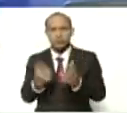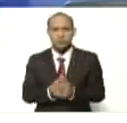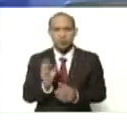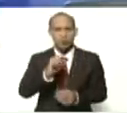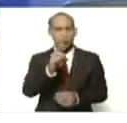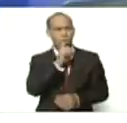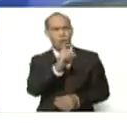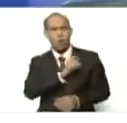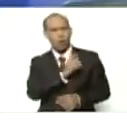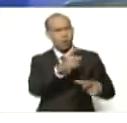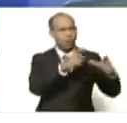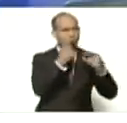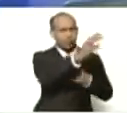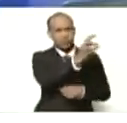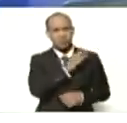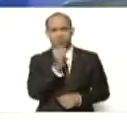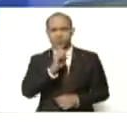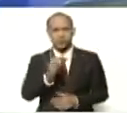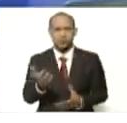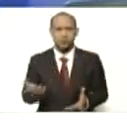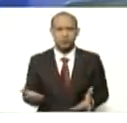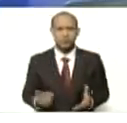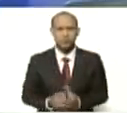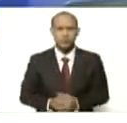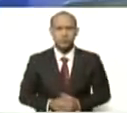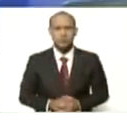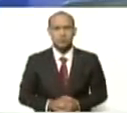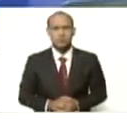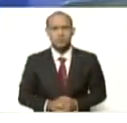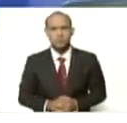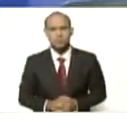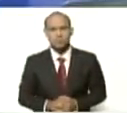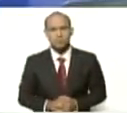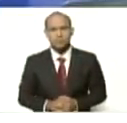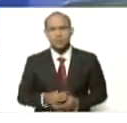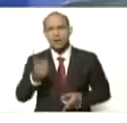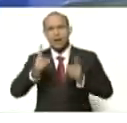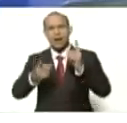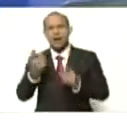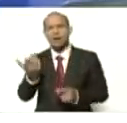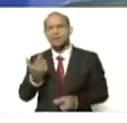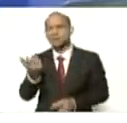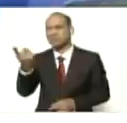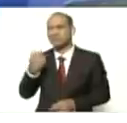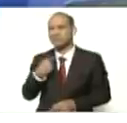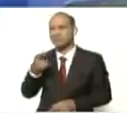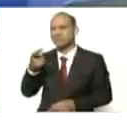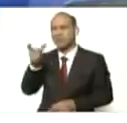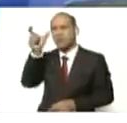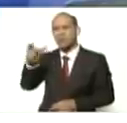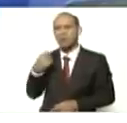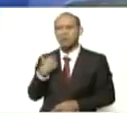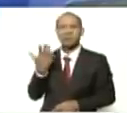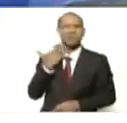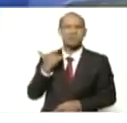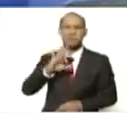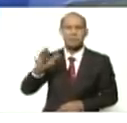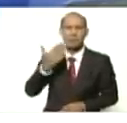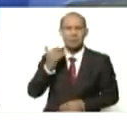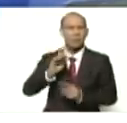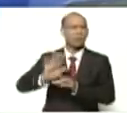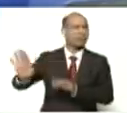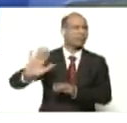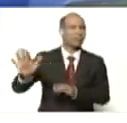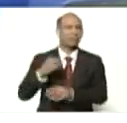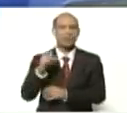enemigo o alguien que te cae bien para no hablar de enemigos alguien te cae mal a sangrós o muy malas ángulos o